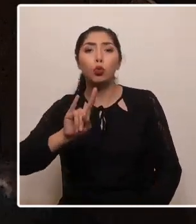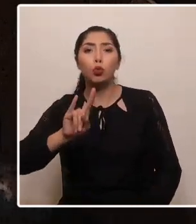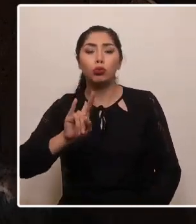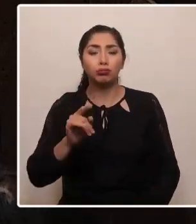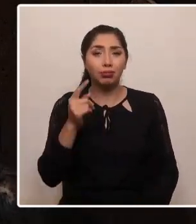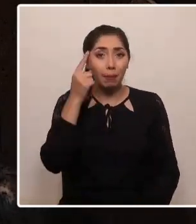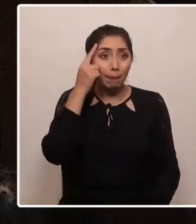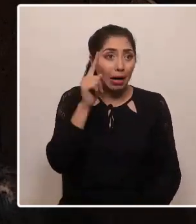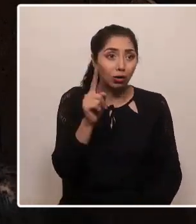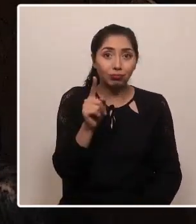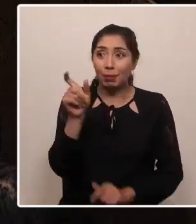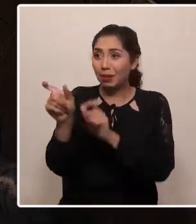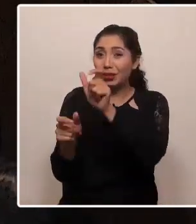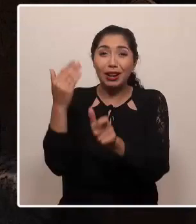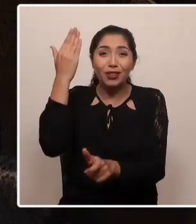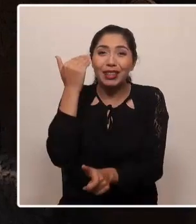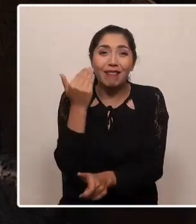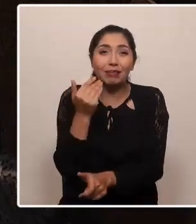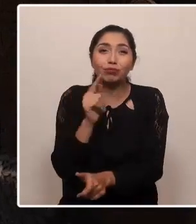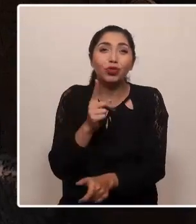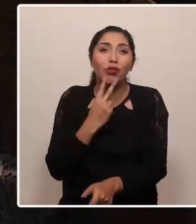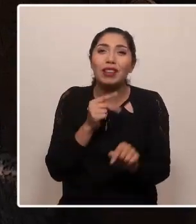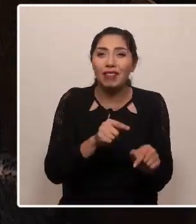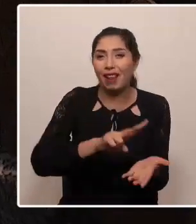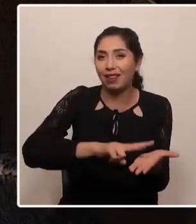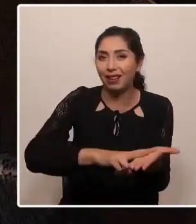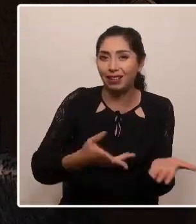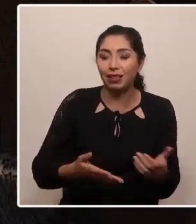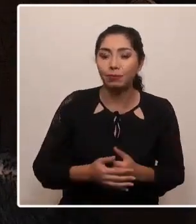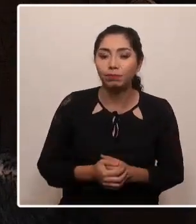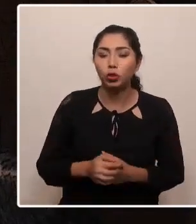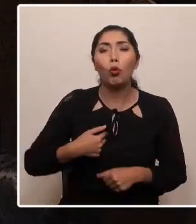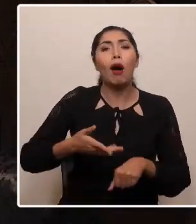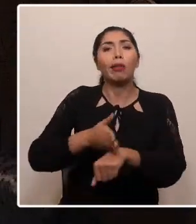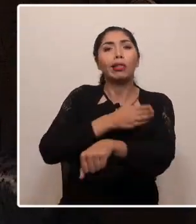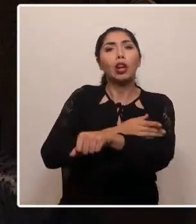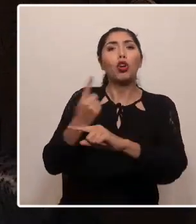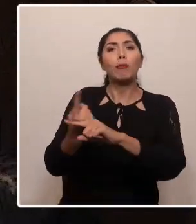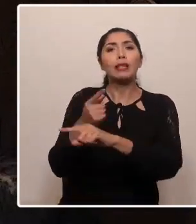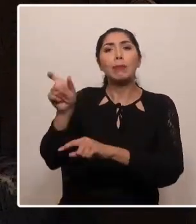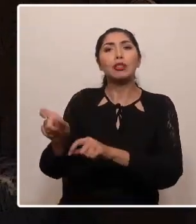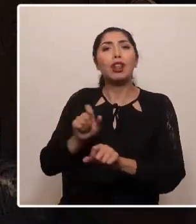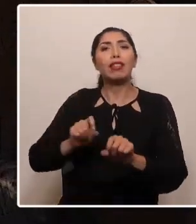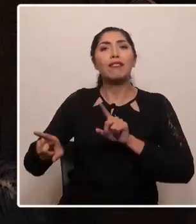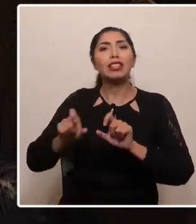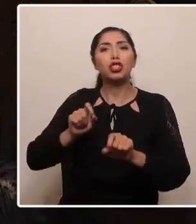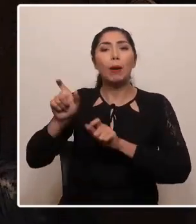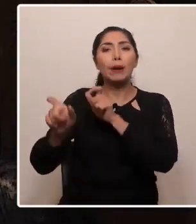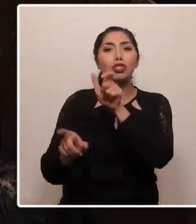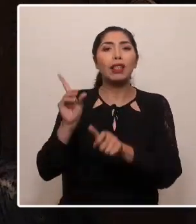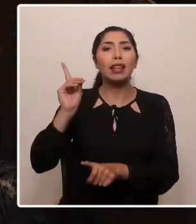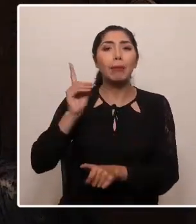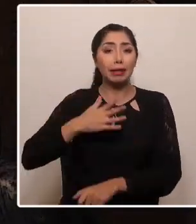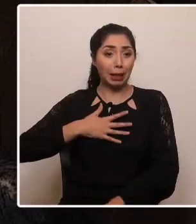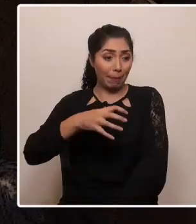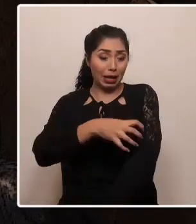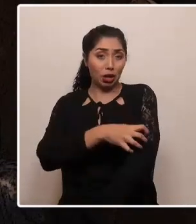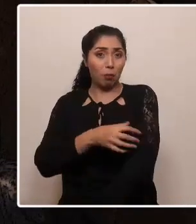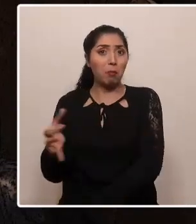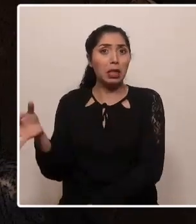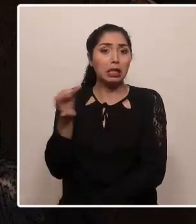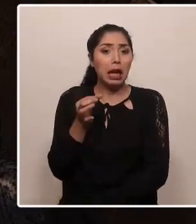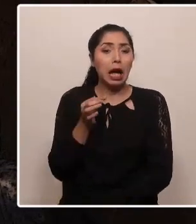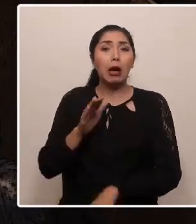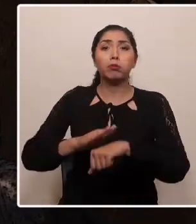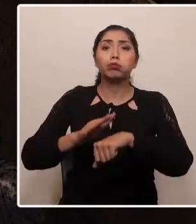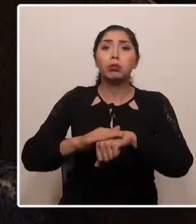si no lo ha vivido. Hace pocos meses conversé con un defensor de los derechos de las personas con discapacidad en mi región. Me contó que no le daban crédito por